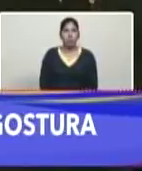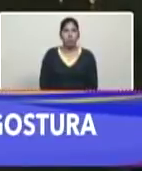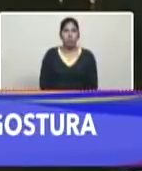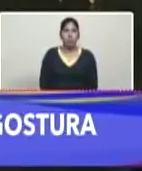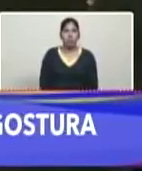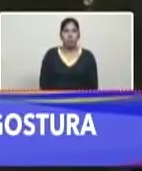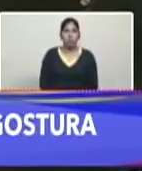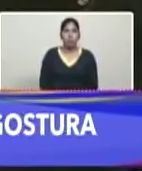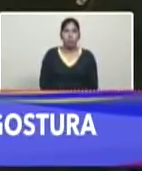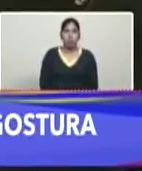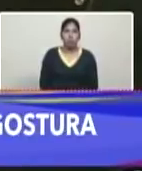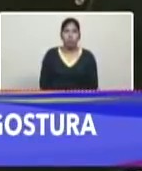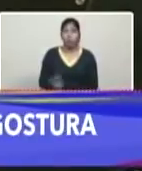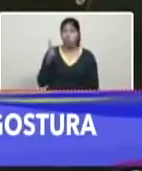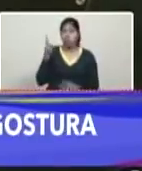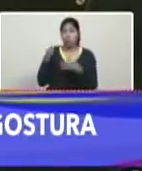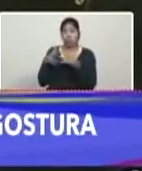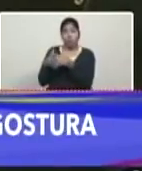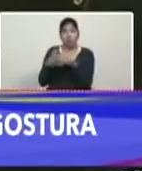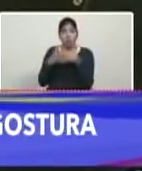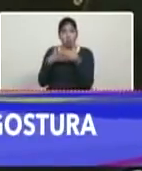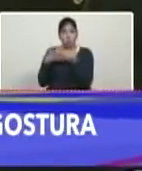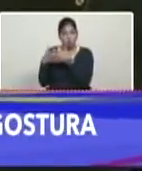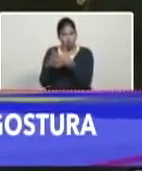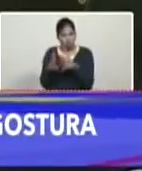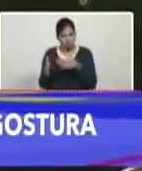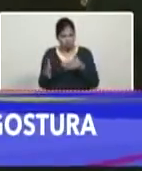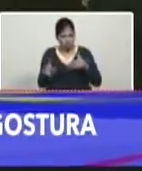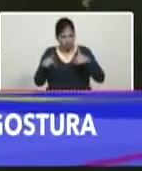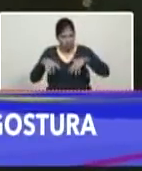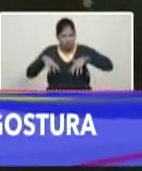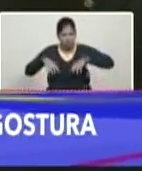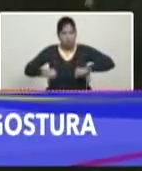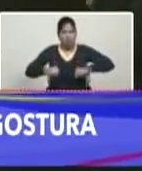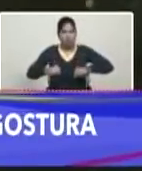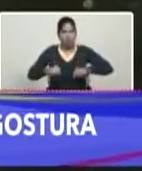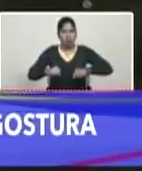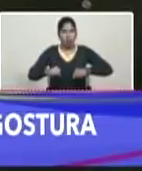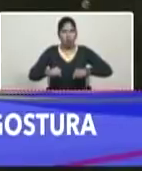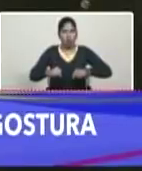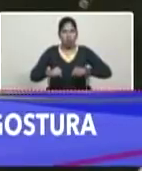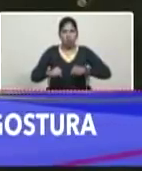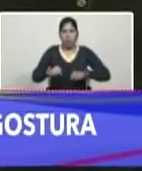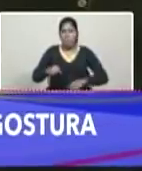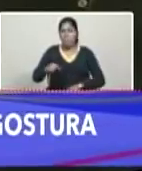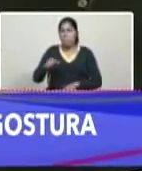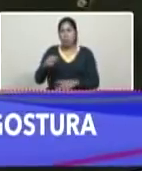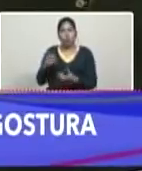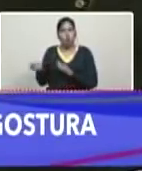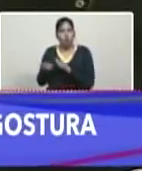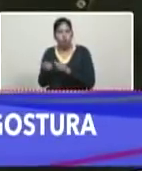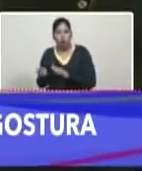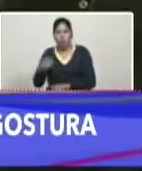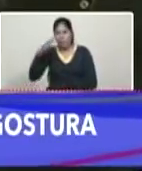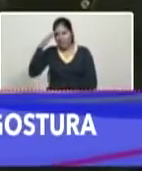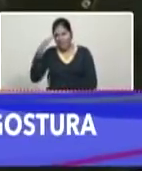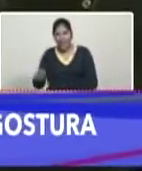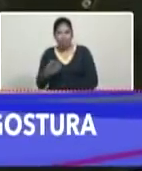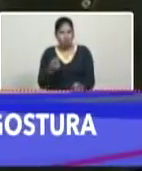que el imperio estadounidense se apodere políticamente, militarmente de nuestro